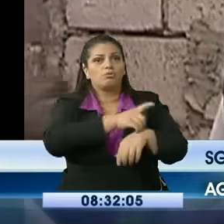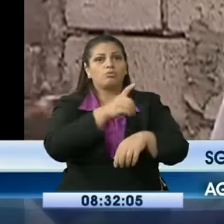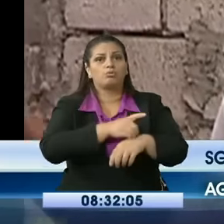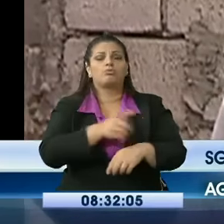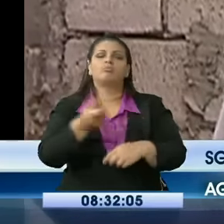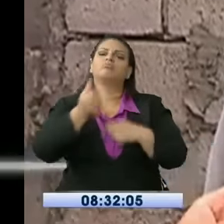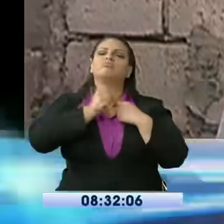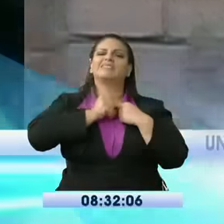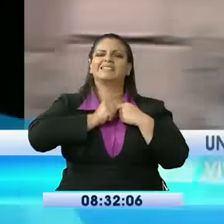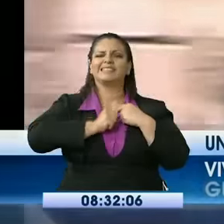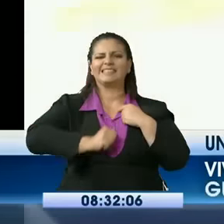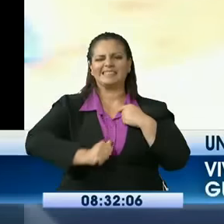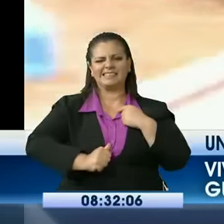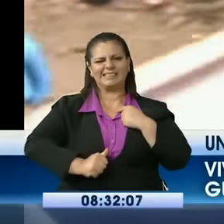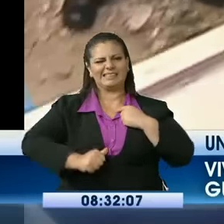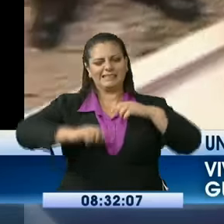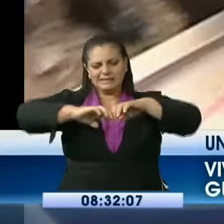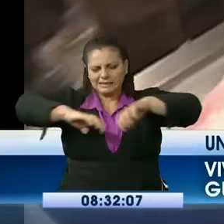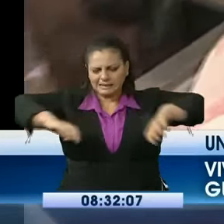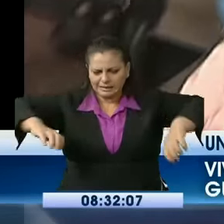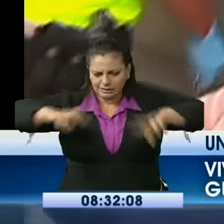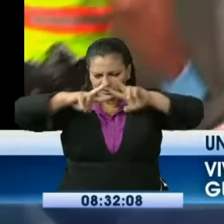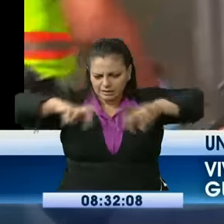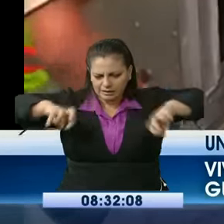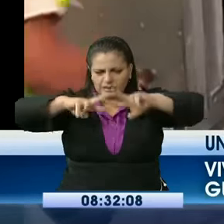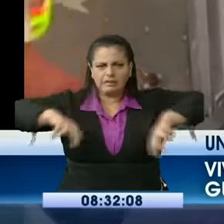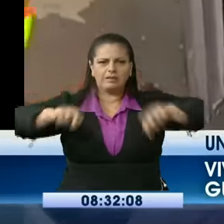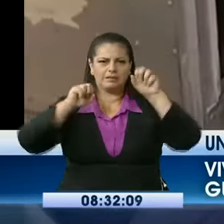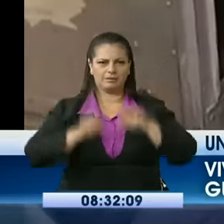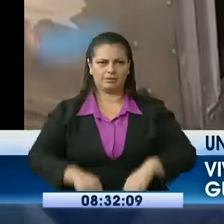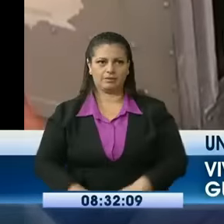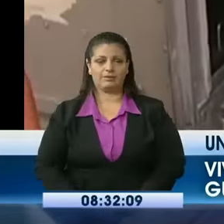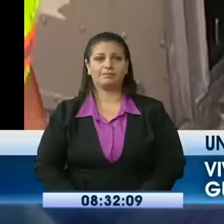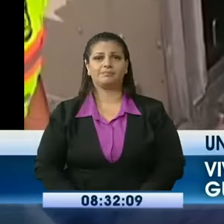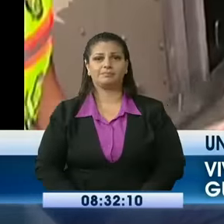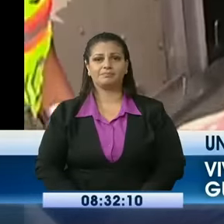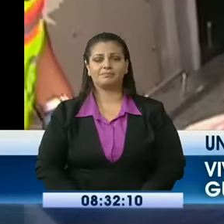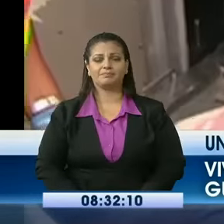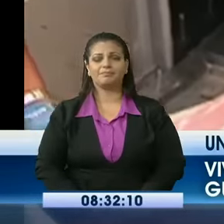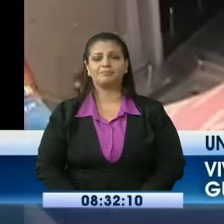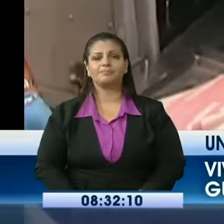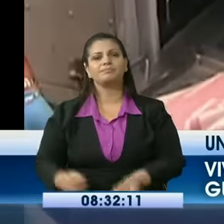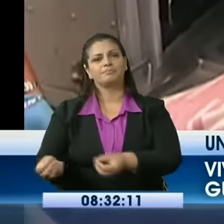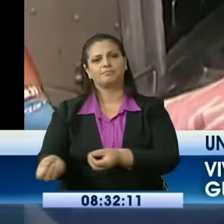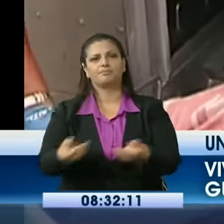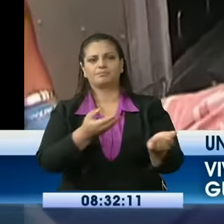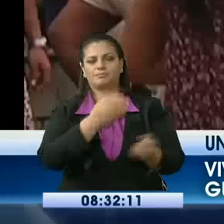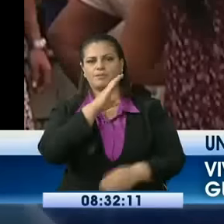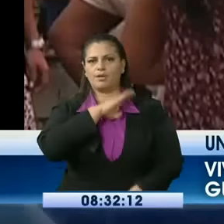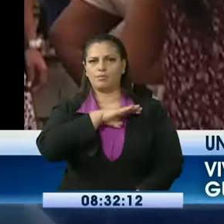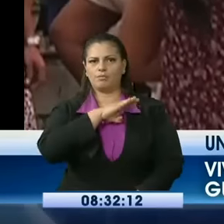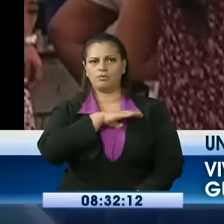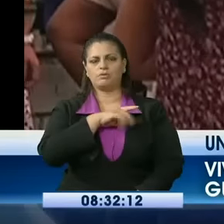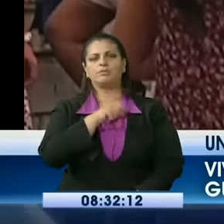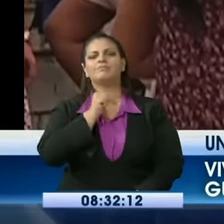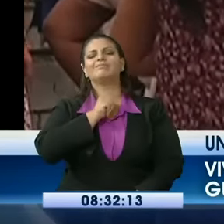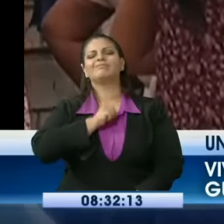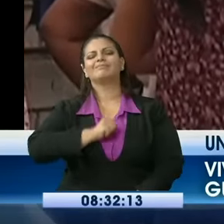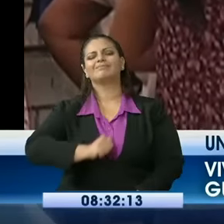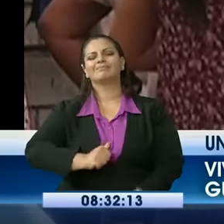las posibles causas de la muerte. El cadáver fue trasladado al laboratorio de criminalística y ciencias forenses de la policía para la autopsia